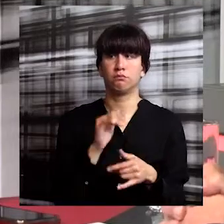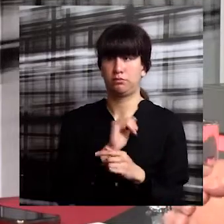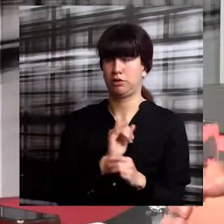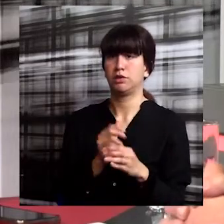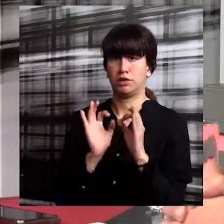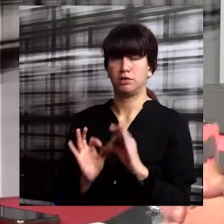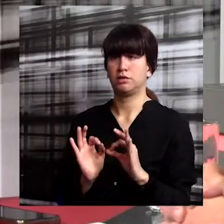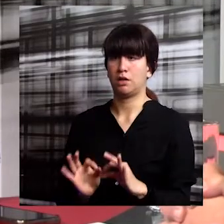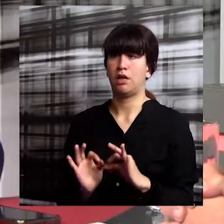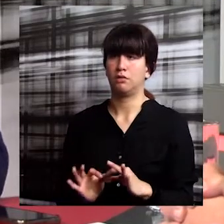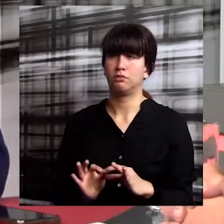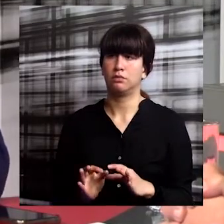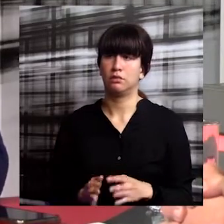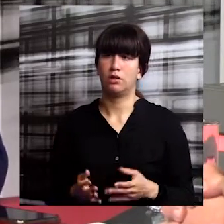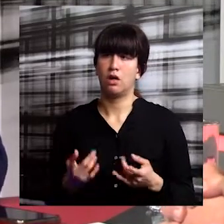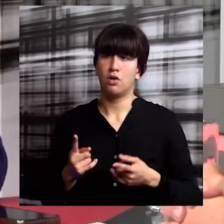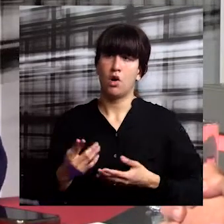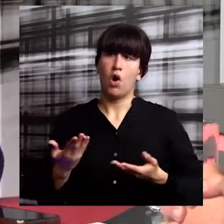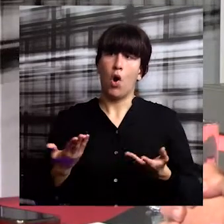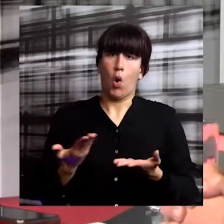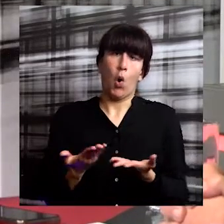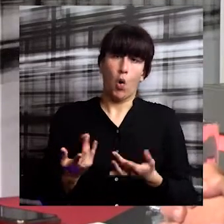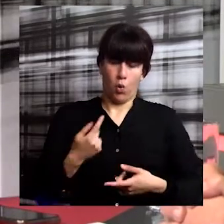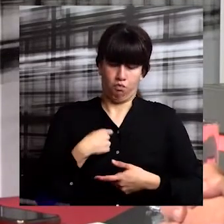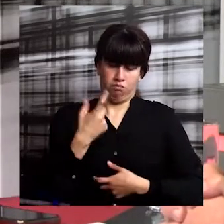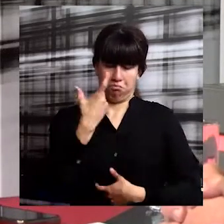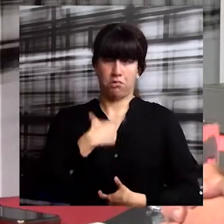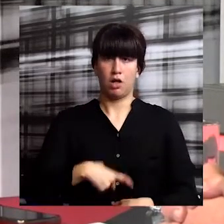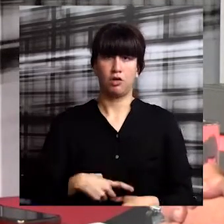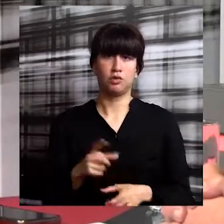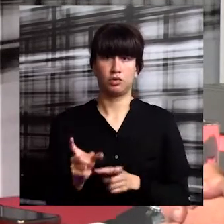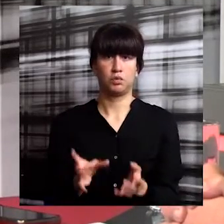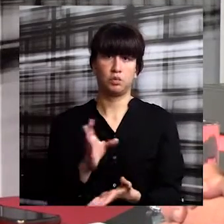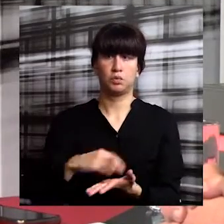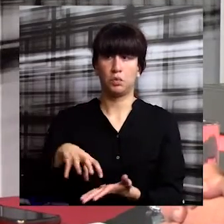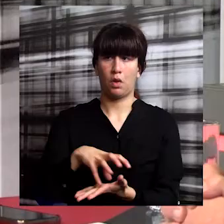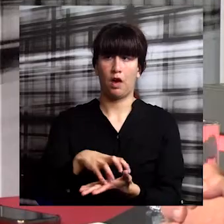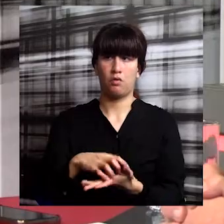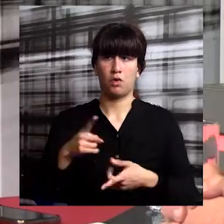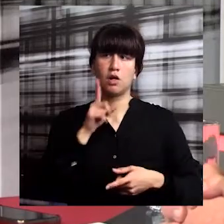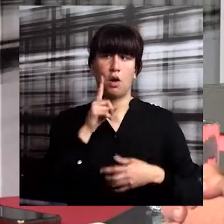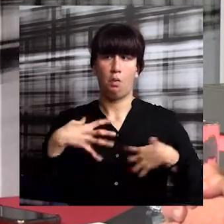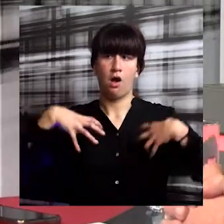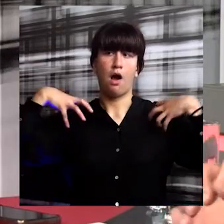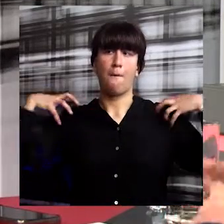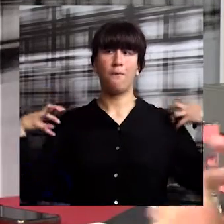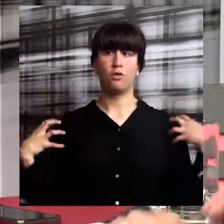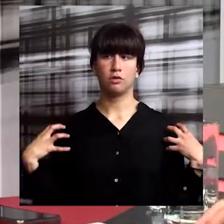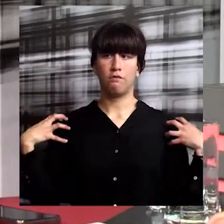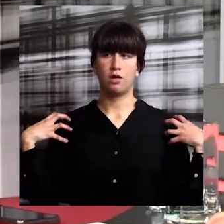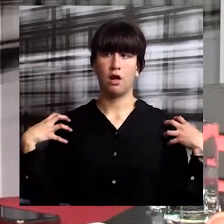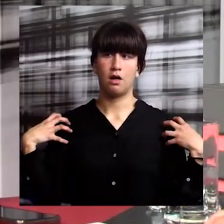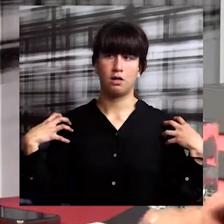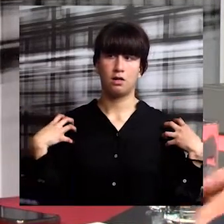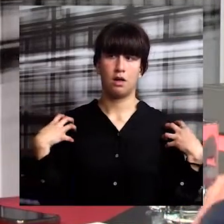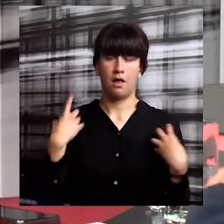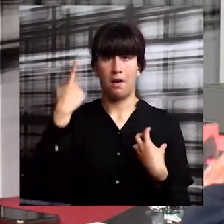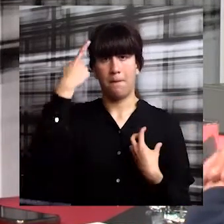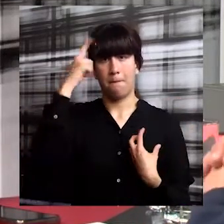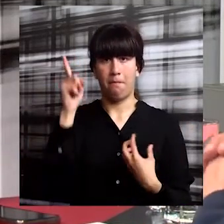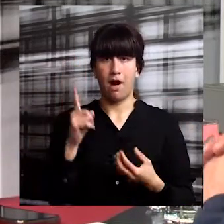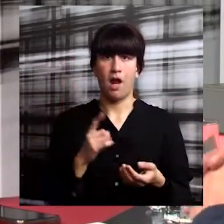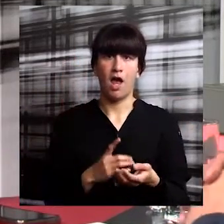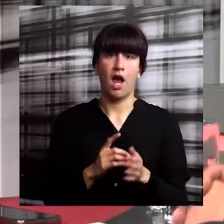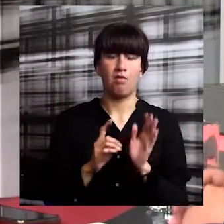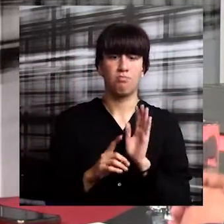voy a cumplir con mi deber ciudadano, y ojalá salga elegida la persona más responsable y la con las mayores competencias y capacidades para poder dirigir los